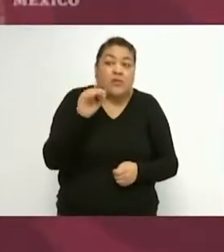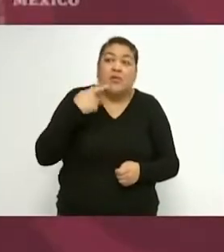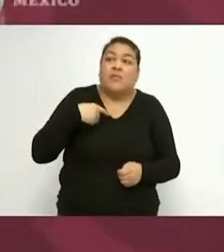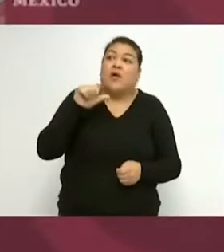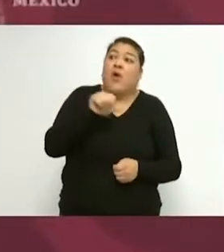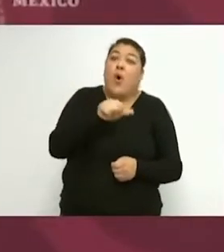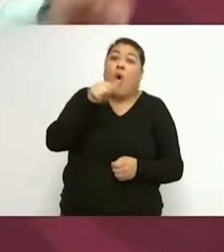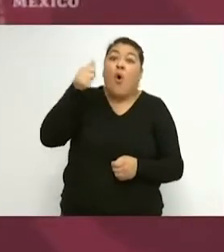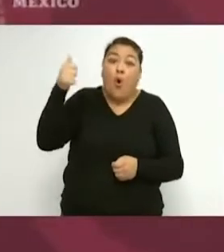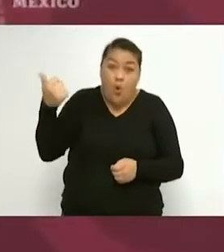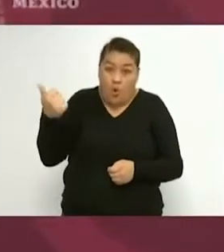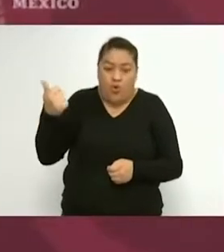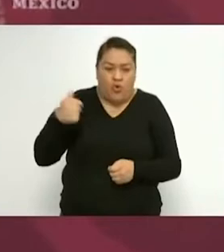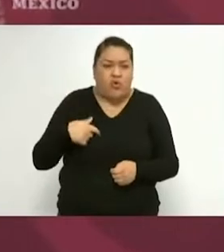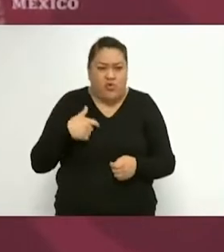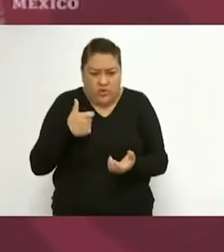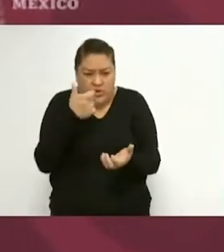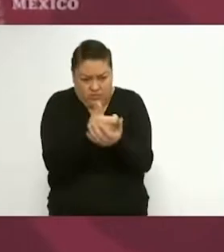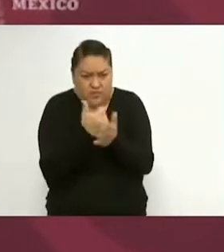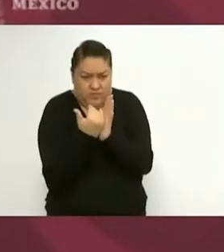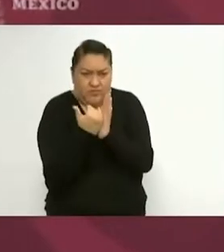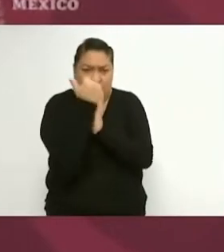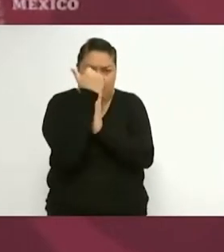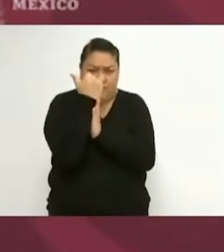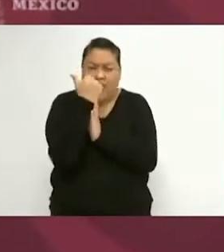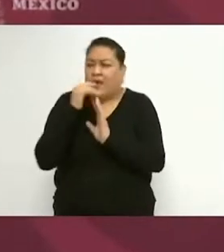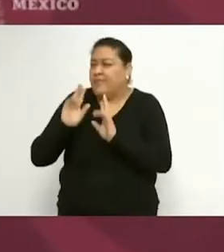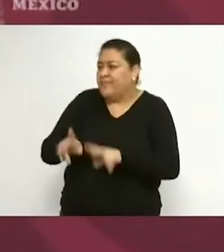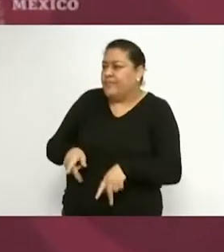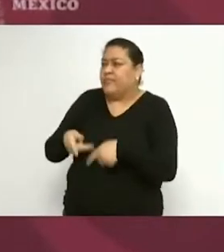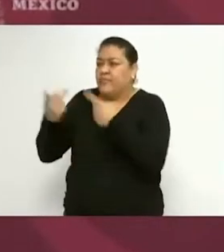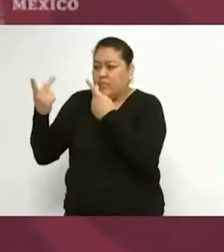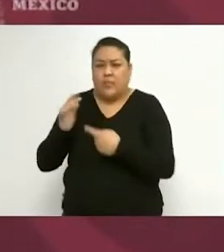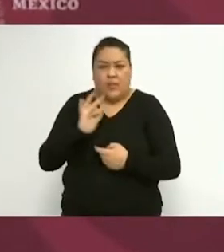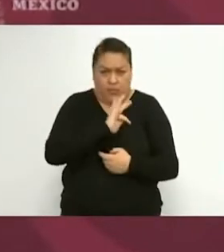caro o a mejor precio,